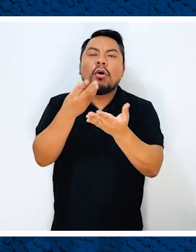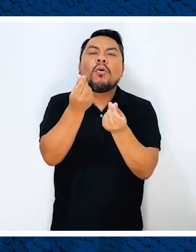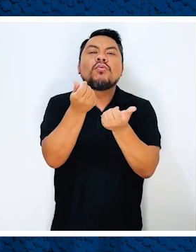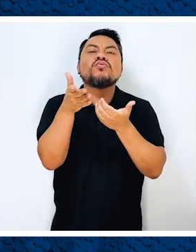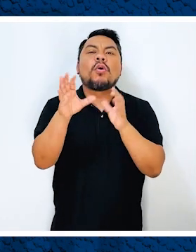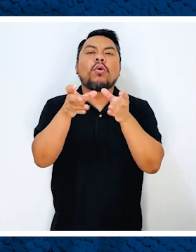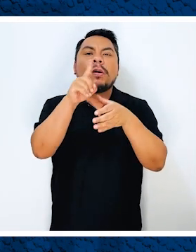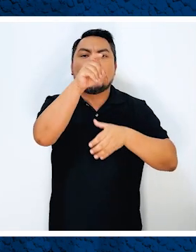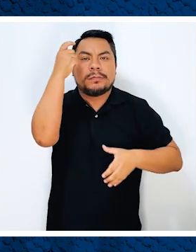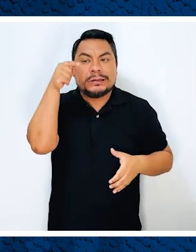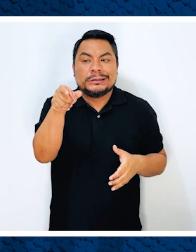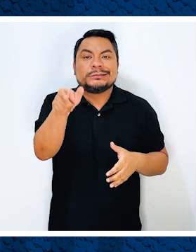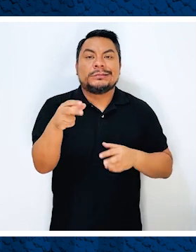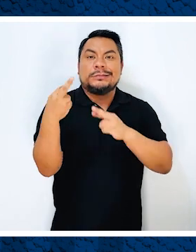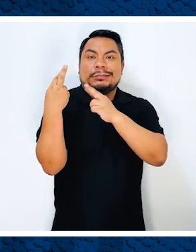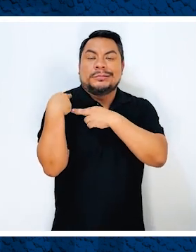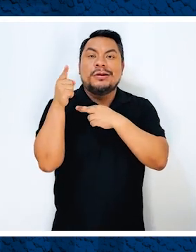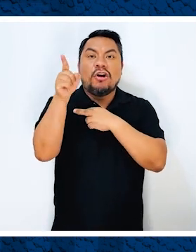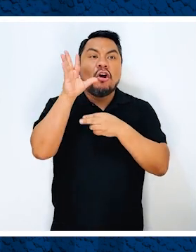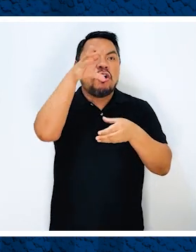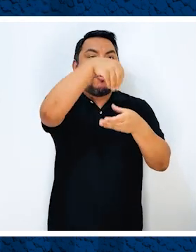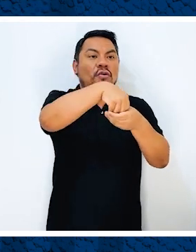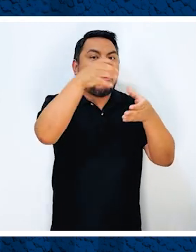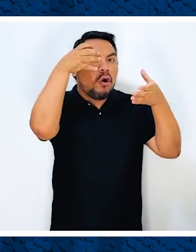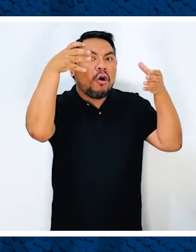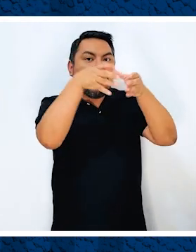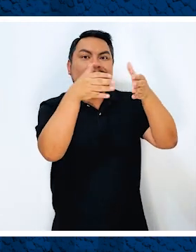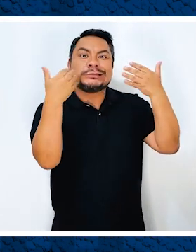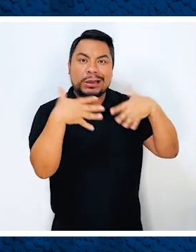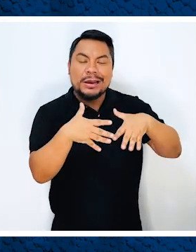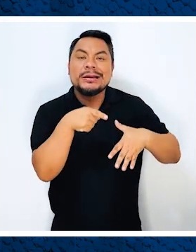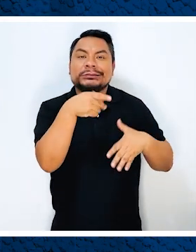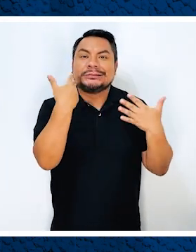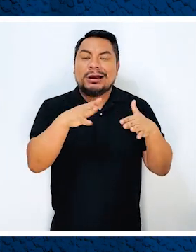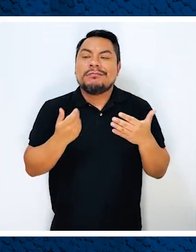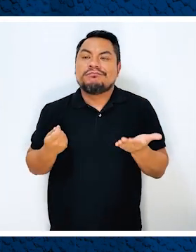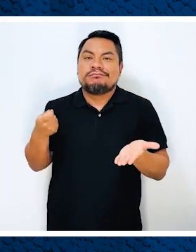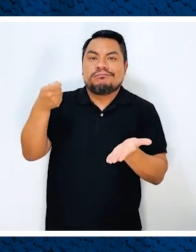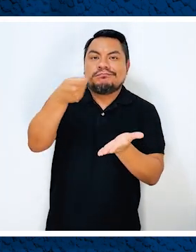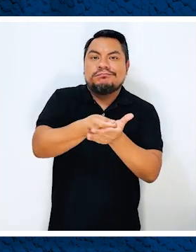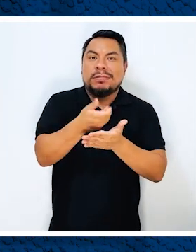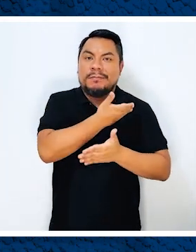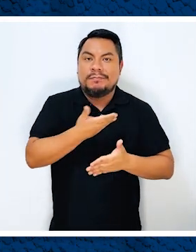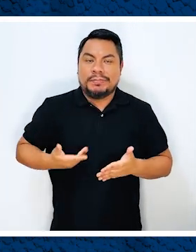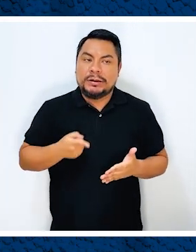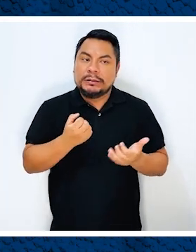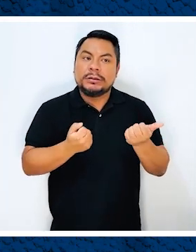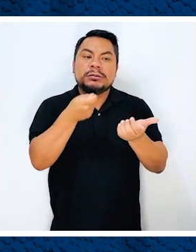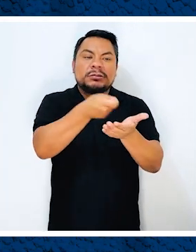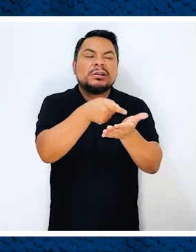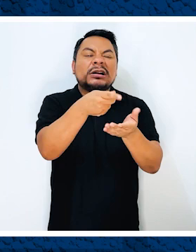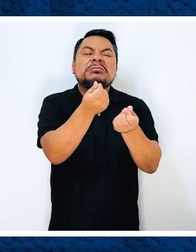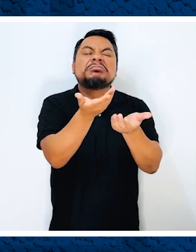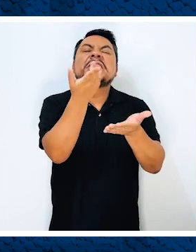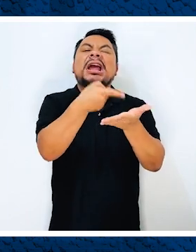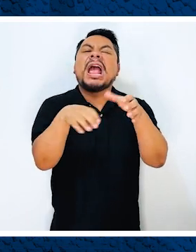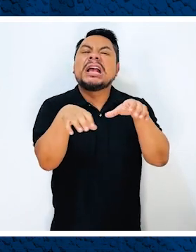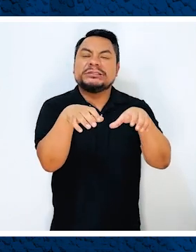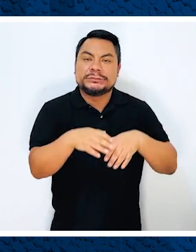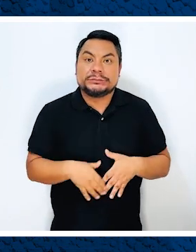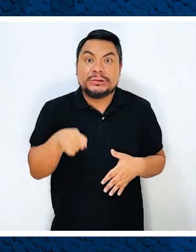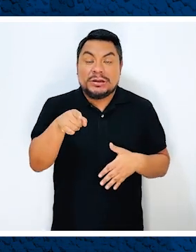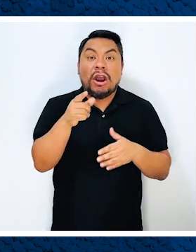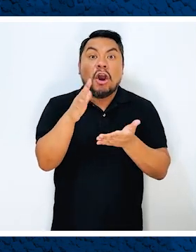organizaciones políticas que tienen representación en el Congreso y que recibieron subvención económica del Estado. Además,